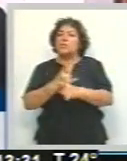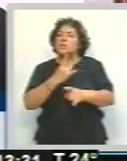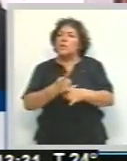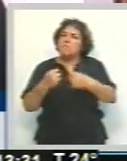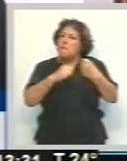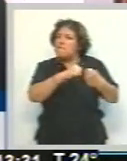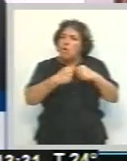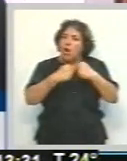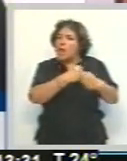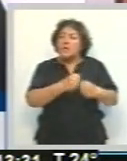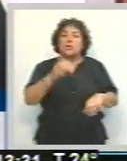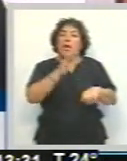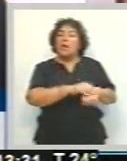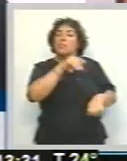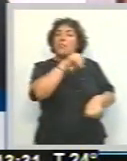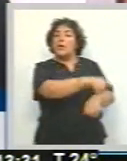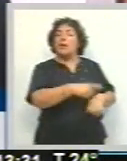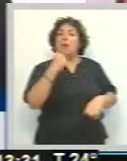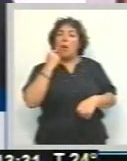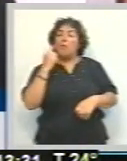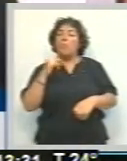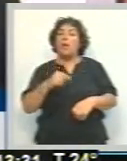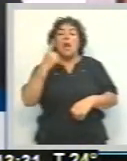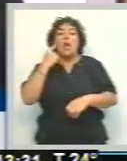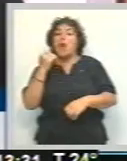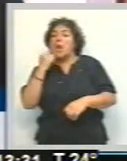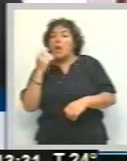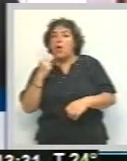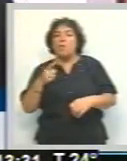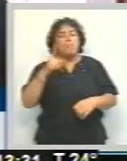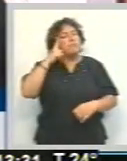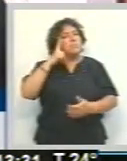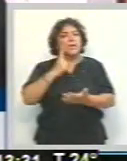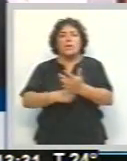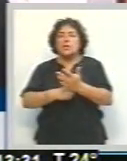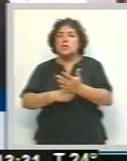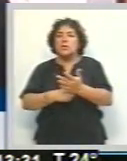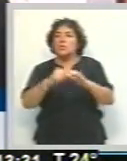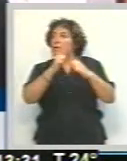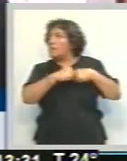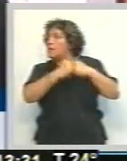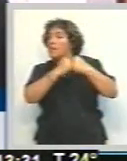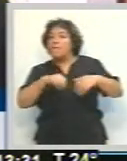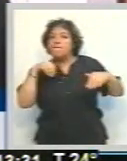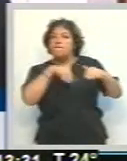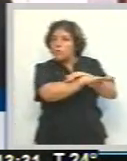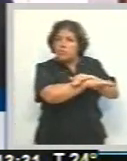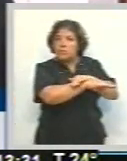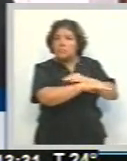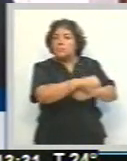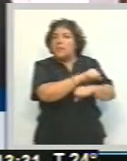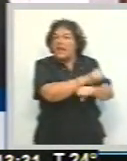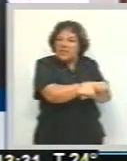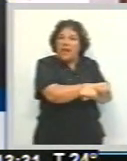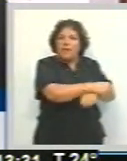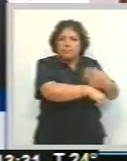violencia que sufría por parte de este hombre. Este señor decidió esconderla en el interior de su domicilio, según lo que